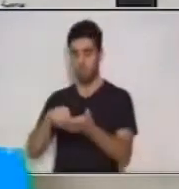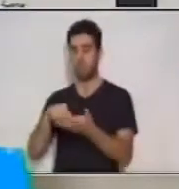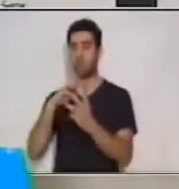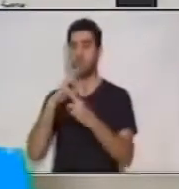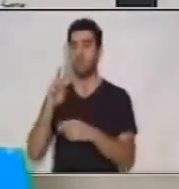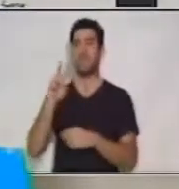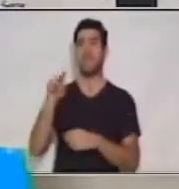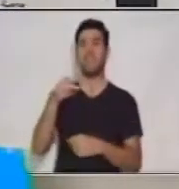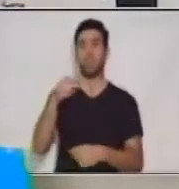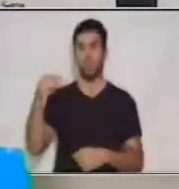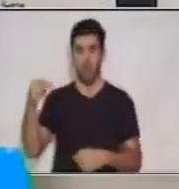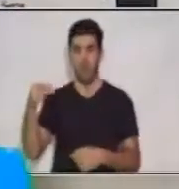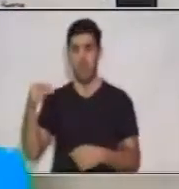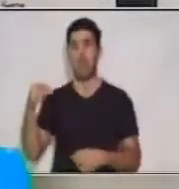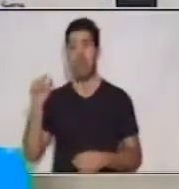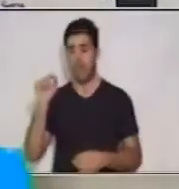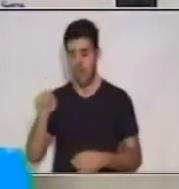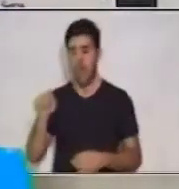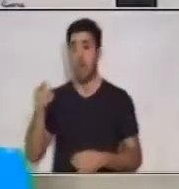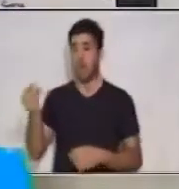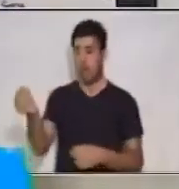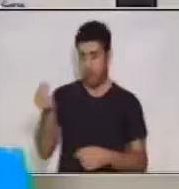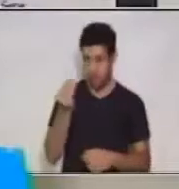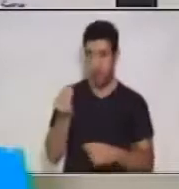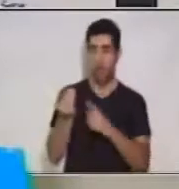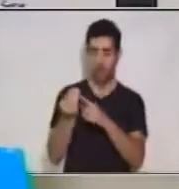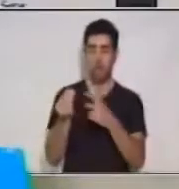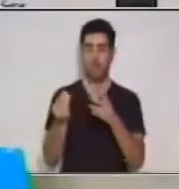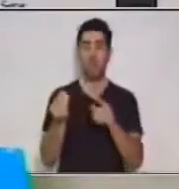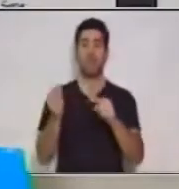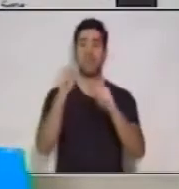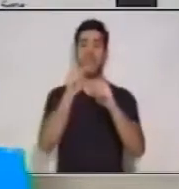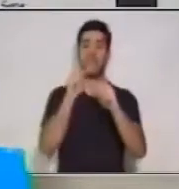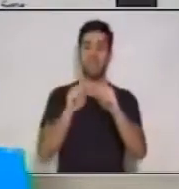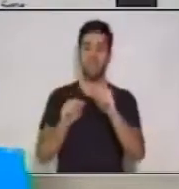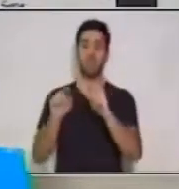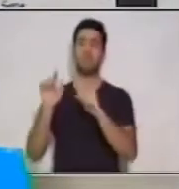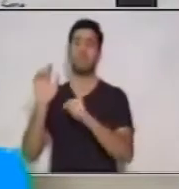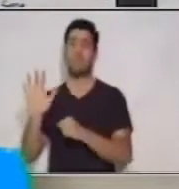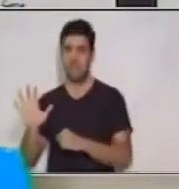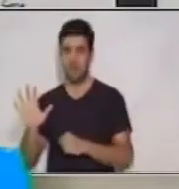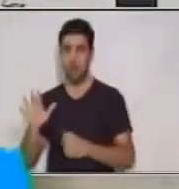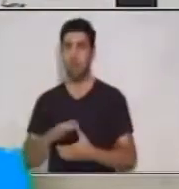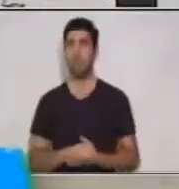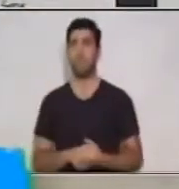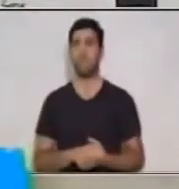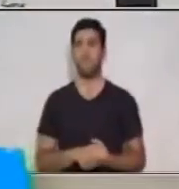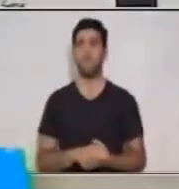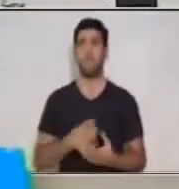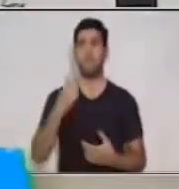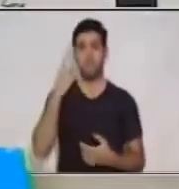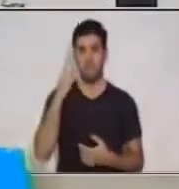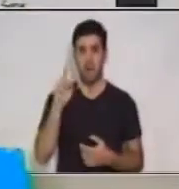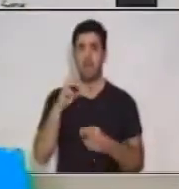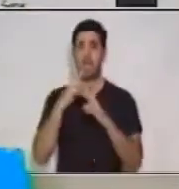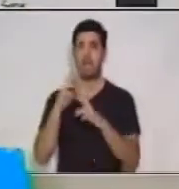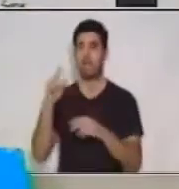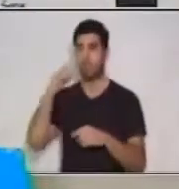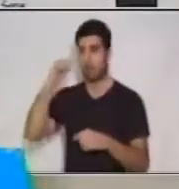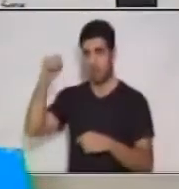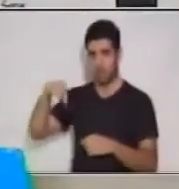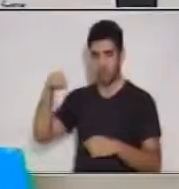igual. Y ese resultado que te da, lo dividas dentro de 5. Para llegar a este